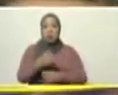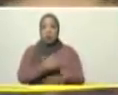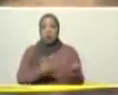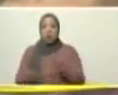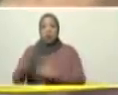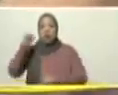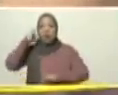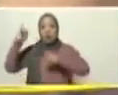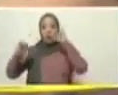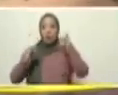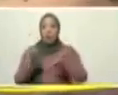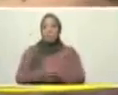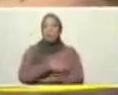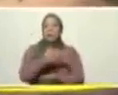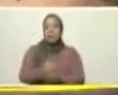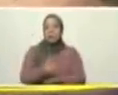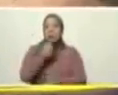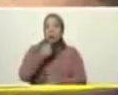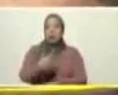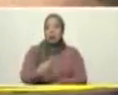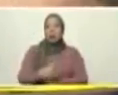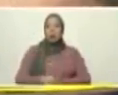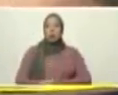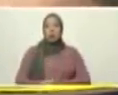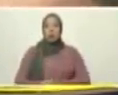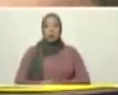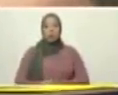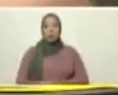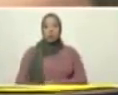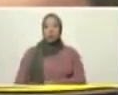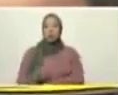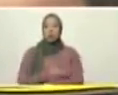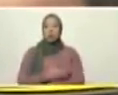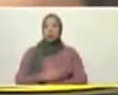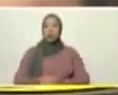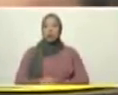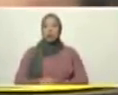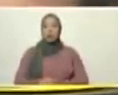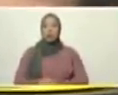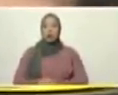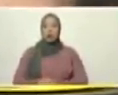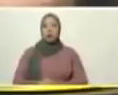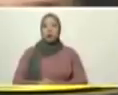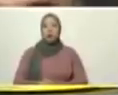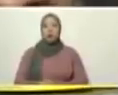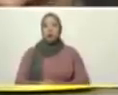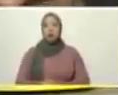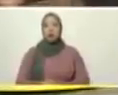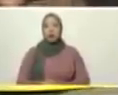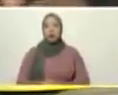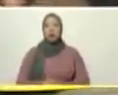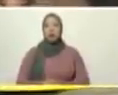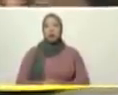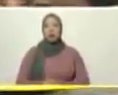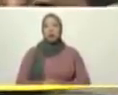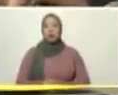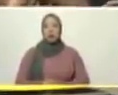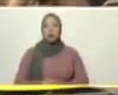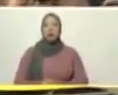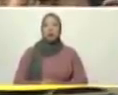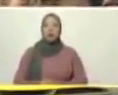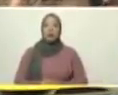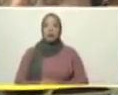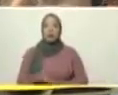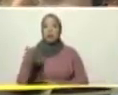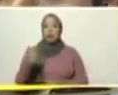algunas de las ideas principales que se han visualizado en estos dos encuentros, en el encuentro de lucha contra el